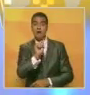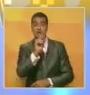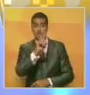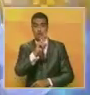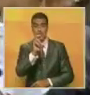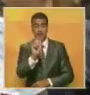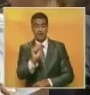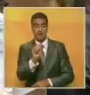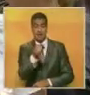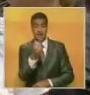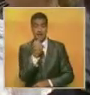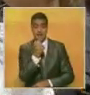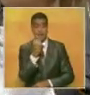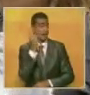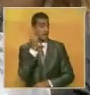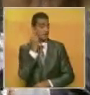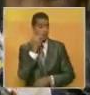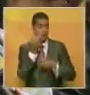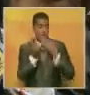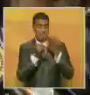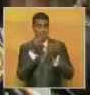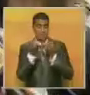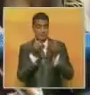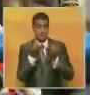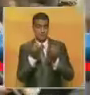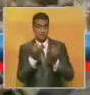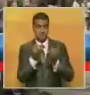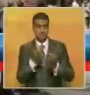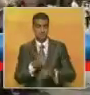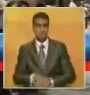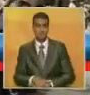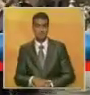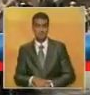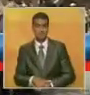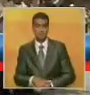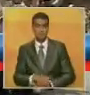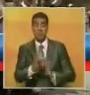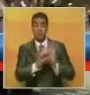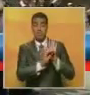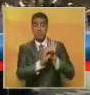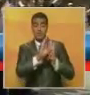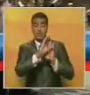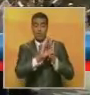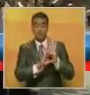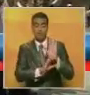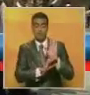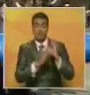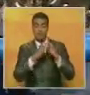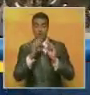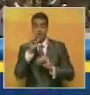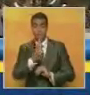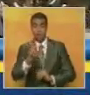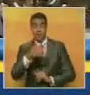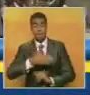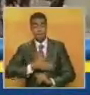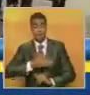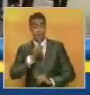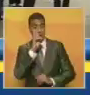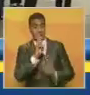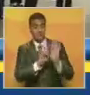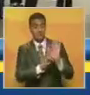aa López presidenta del comité de afectados por los apagones aseguró que es un derecho constitucional que los usuarios puedan plantear sus